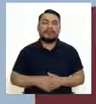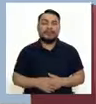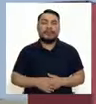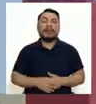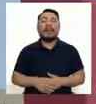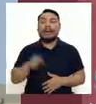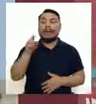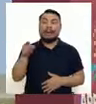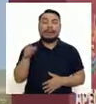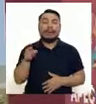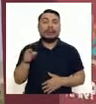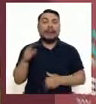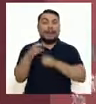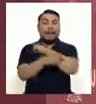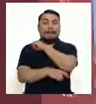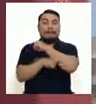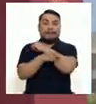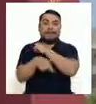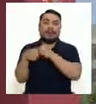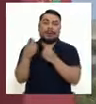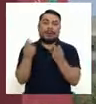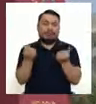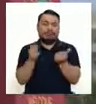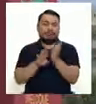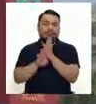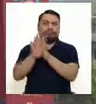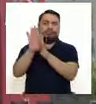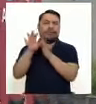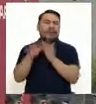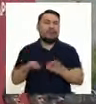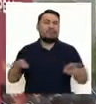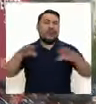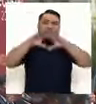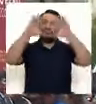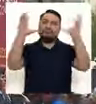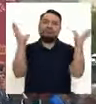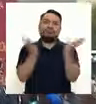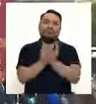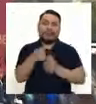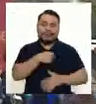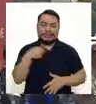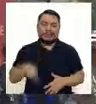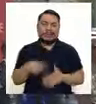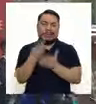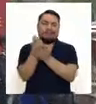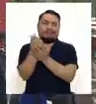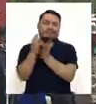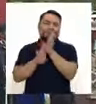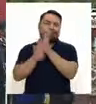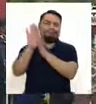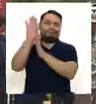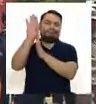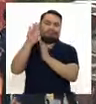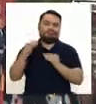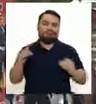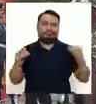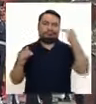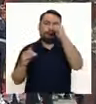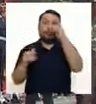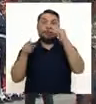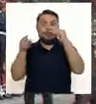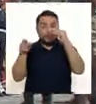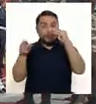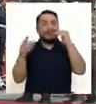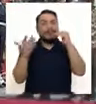las economías más importantes del mundo. Podemos decir que compite con Estados Unidos